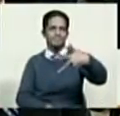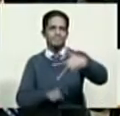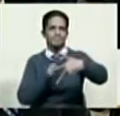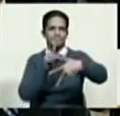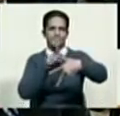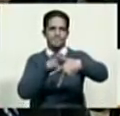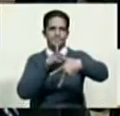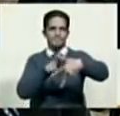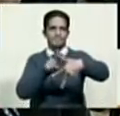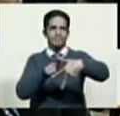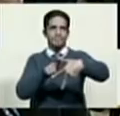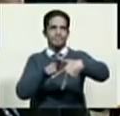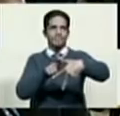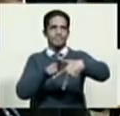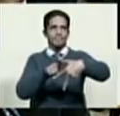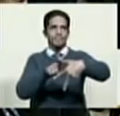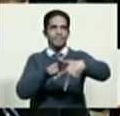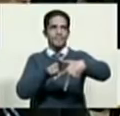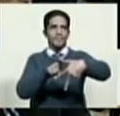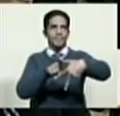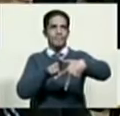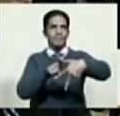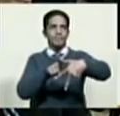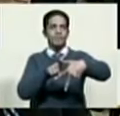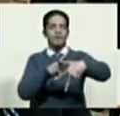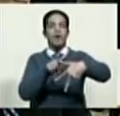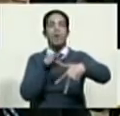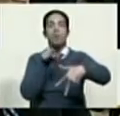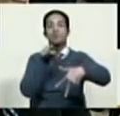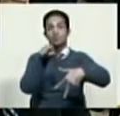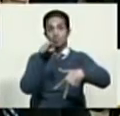alas. La primera es que usted